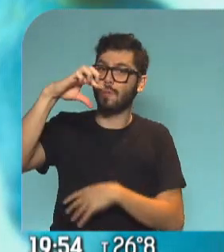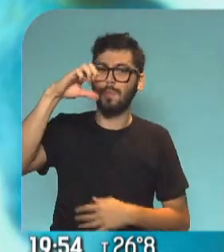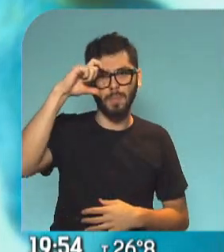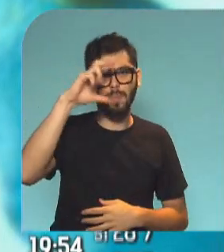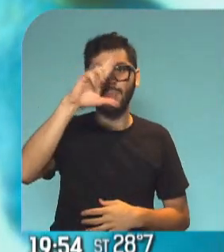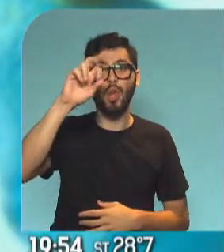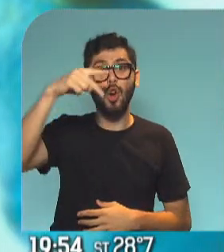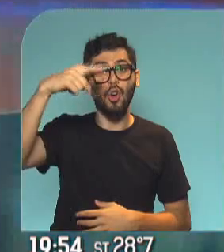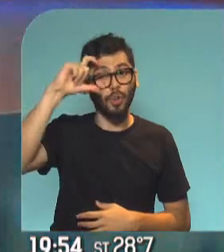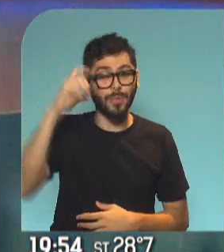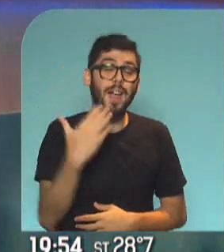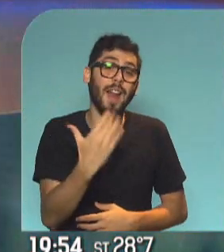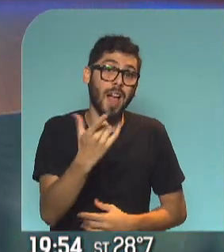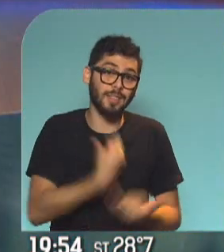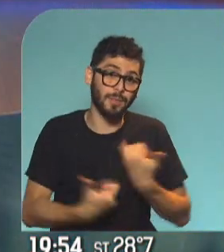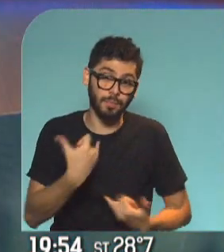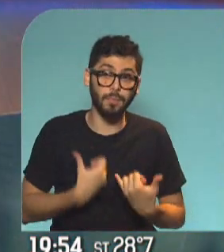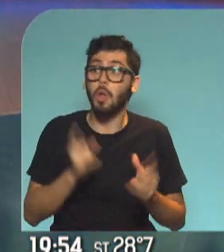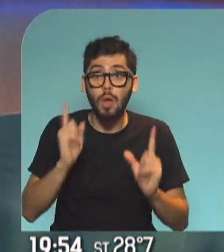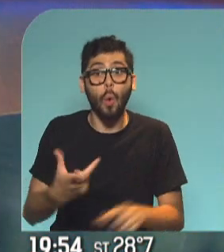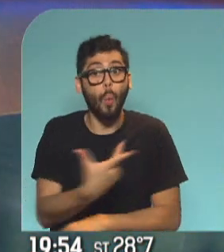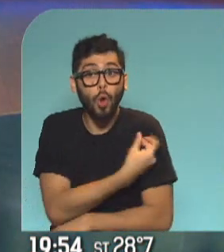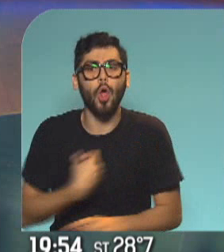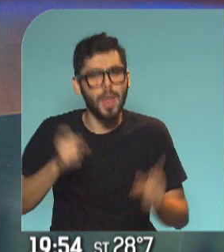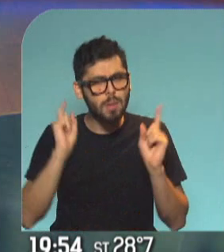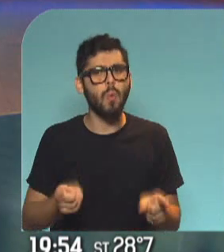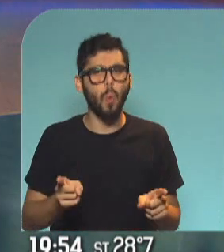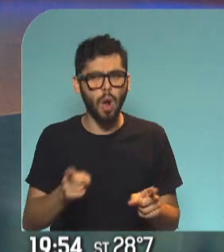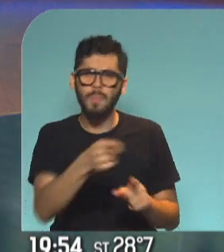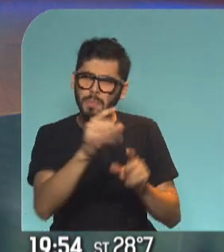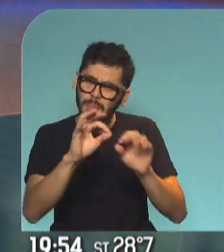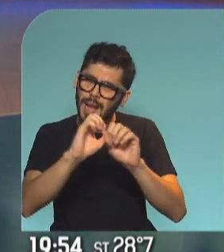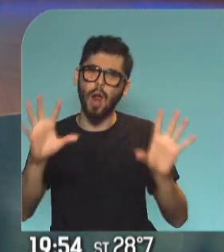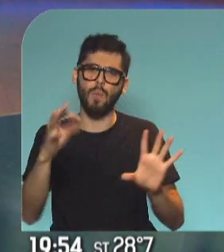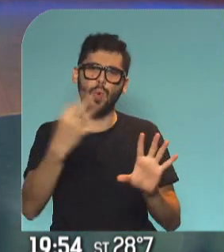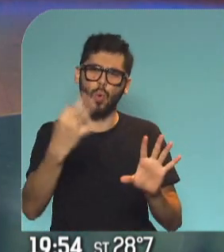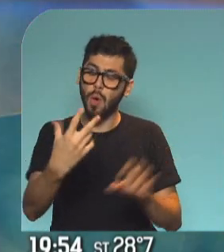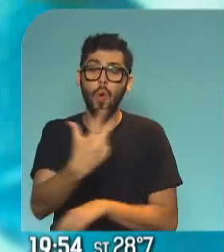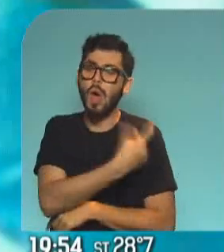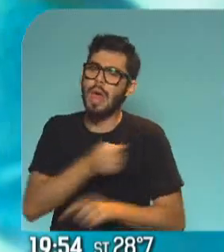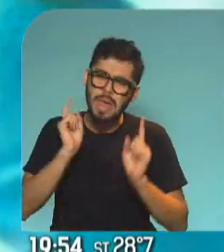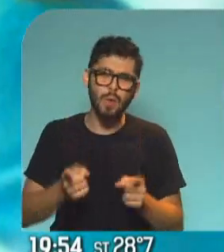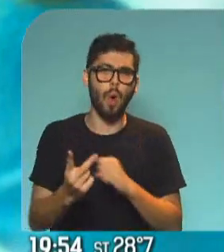Gracias, doctor, por contarnos su experiencia. Esté vacunado. Y aunque estén vacunados, muy bien esa aclaración, doctor. Hay que cuidarse y cuidar a los demás.